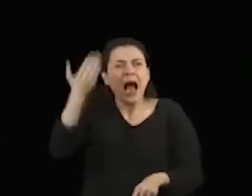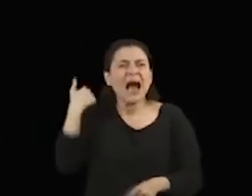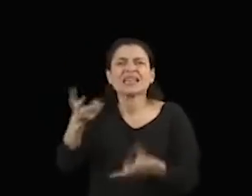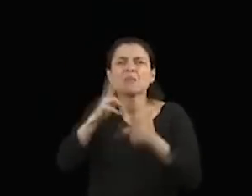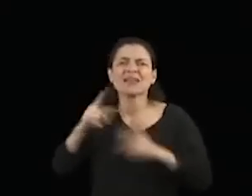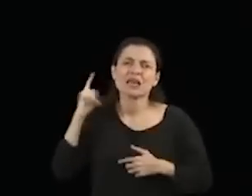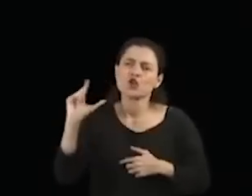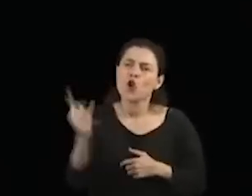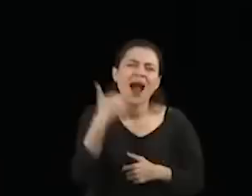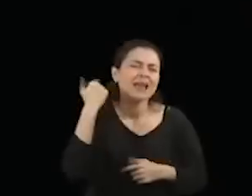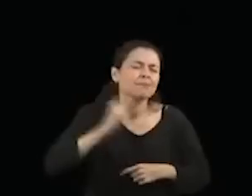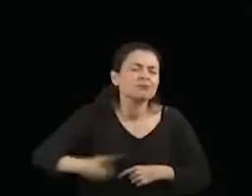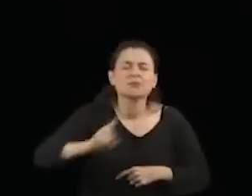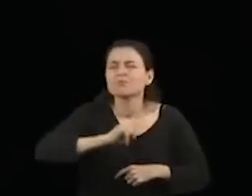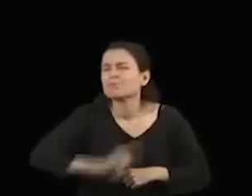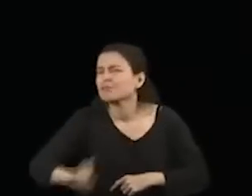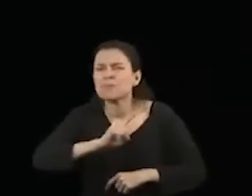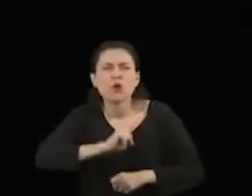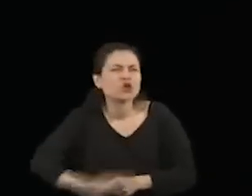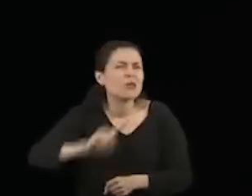Imposible es nada.